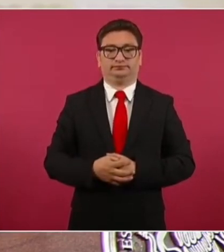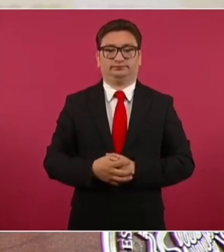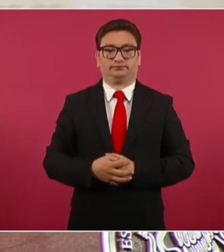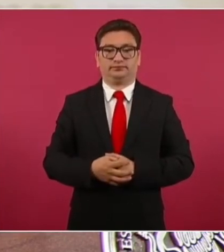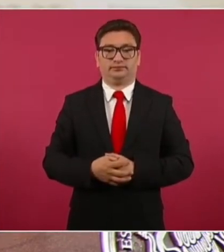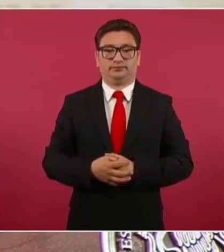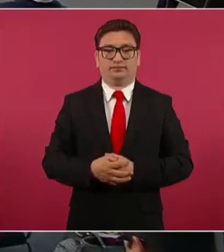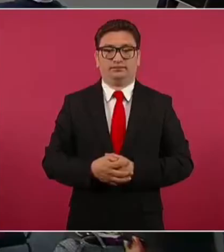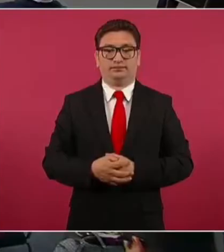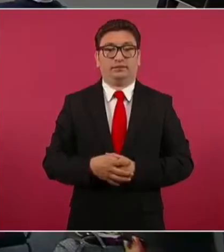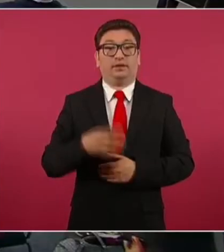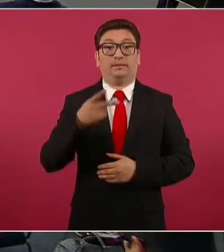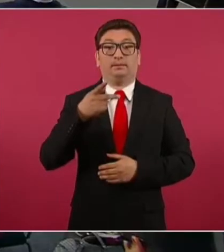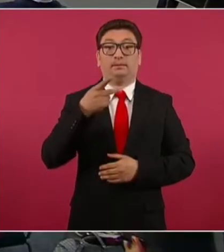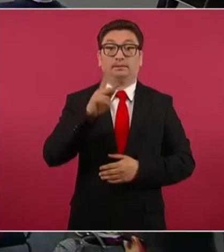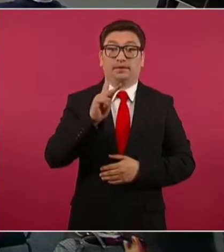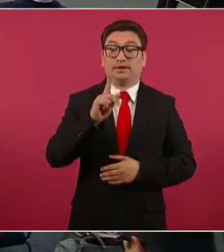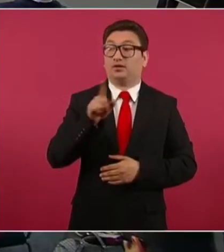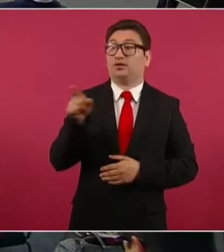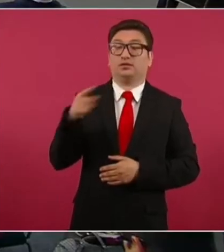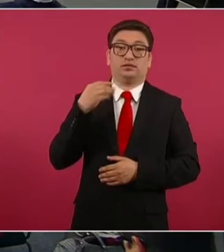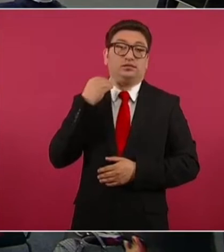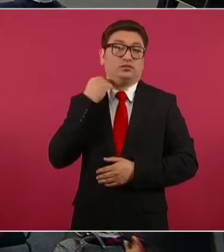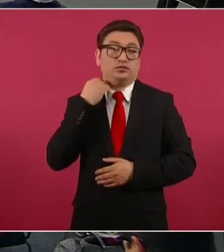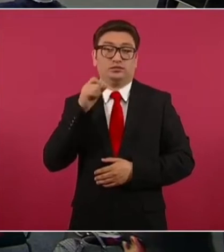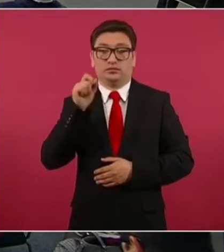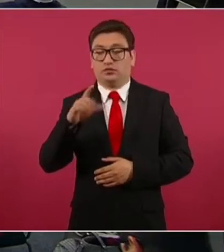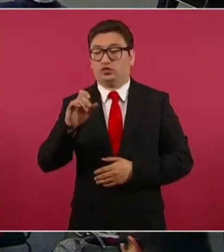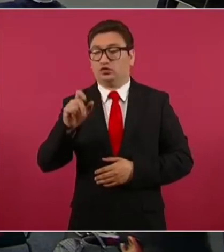Pero esto para un abogado como Cosío,